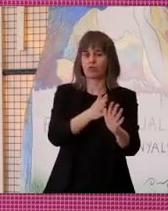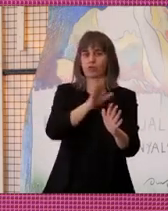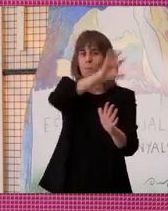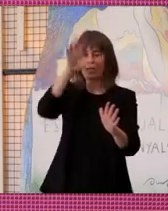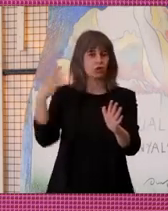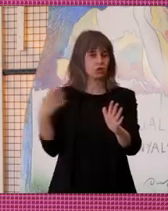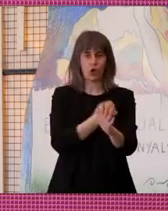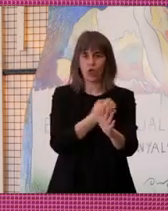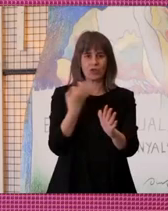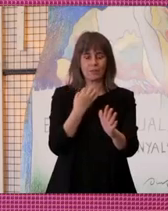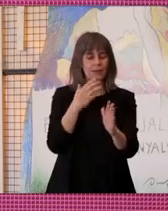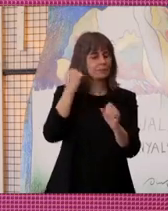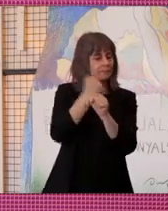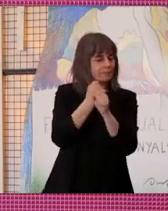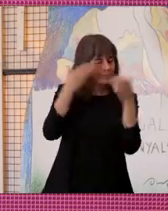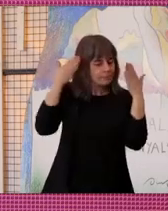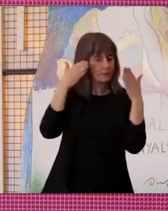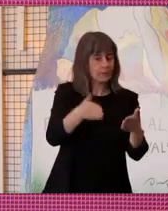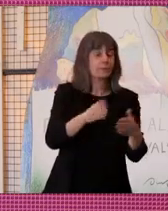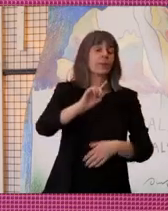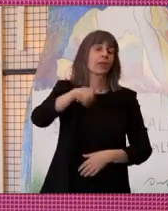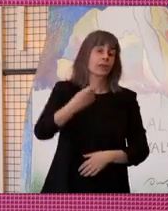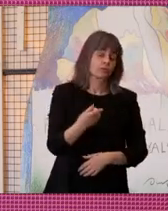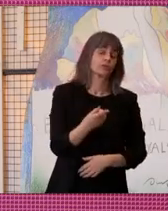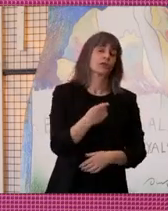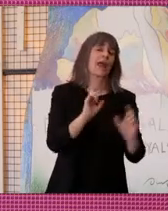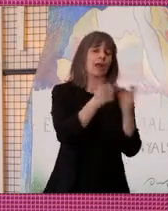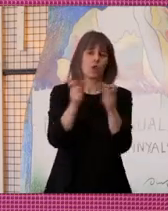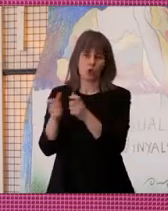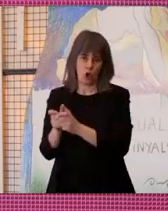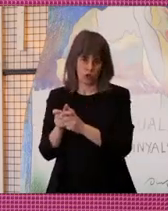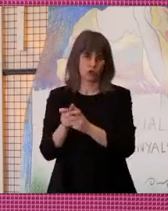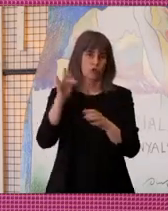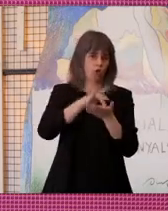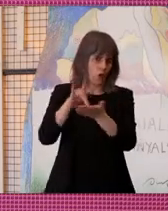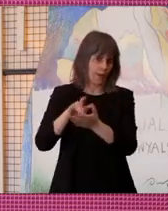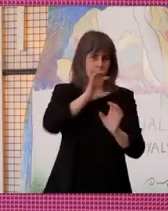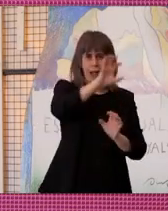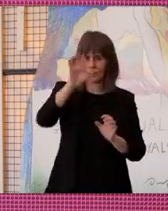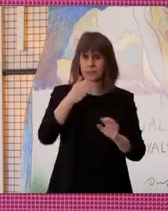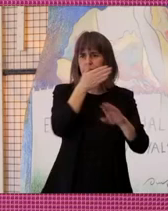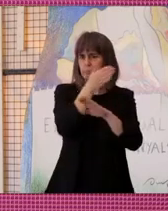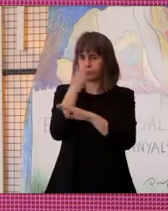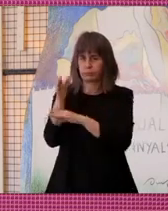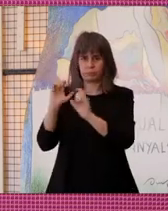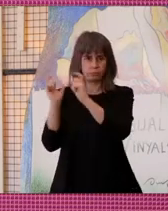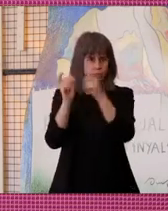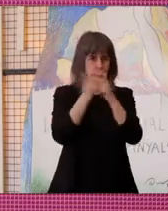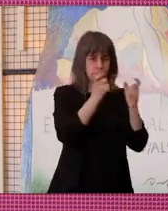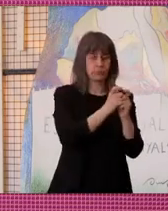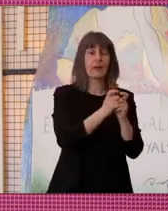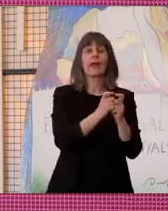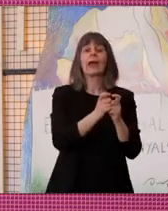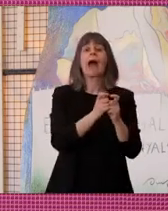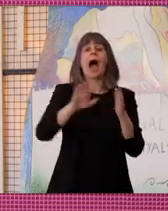hay unas reuniones en copenhague en el 80 en nairobi en el 85 y luego llegamos al año 95 en